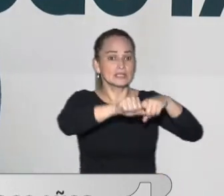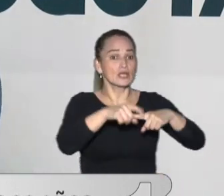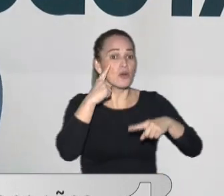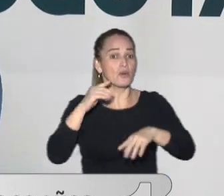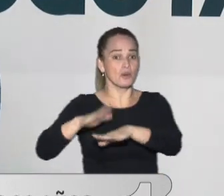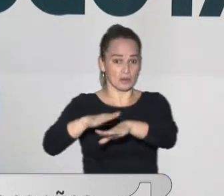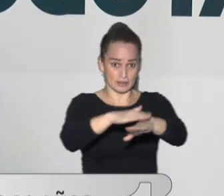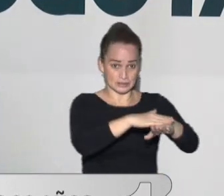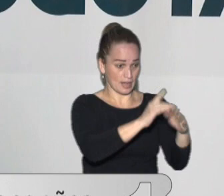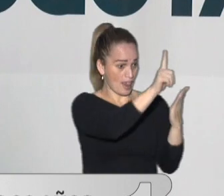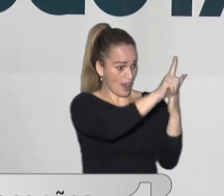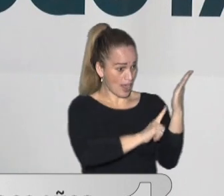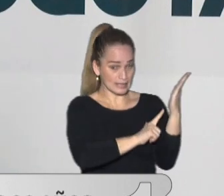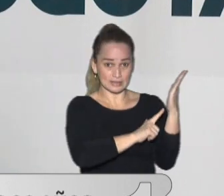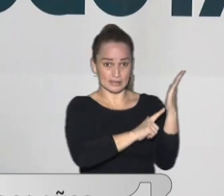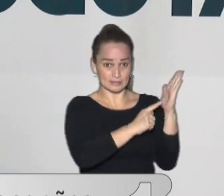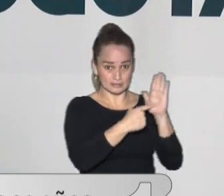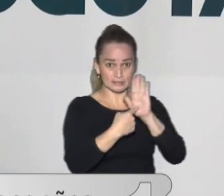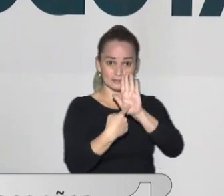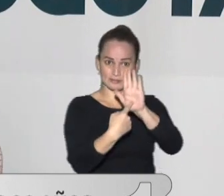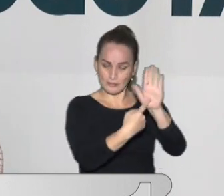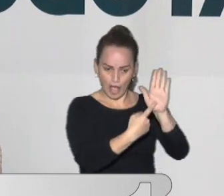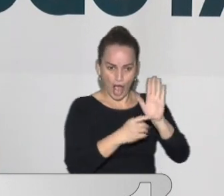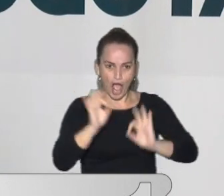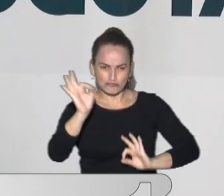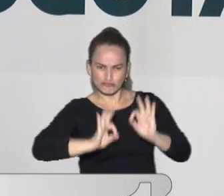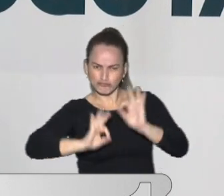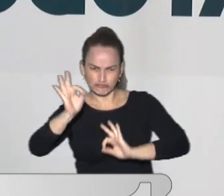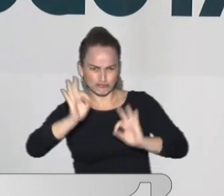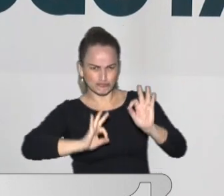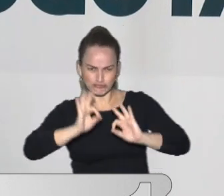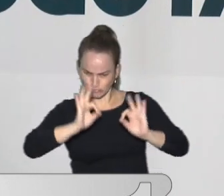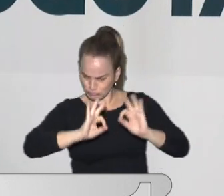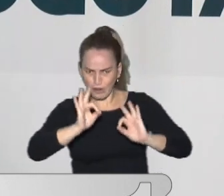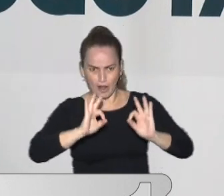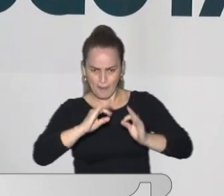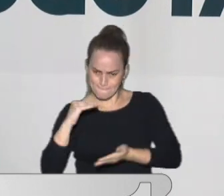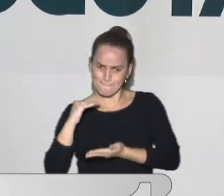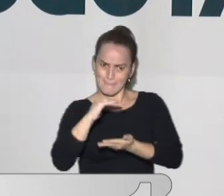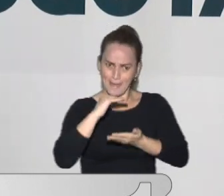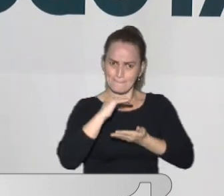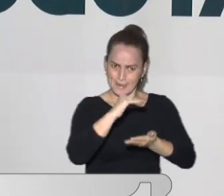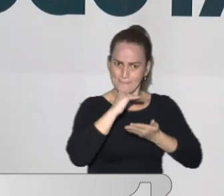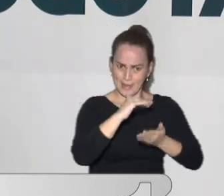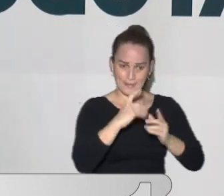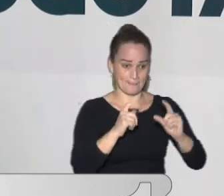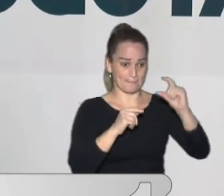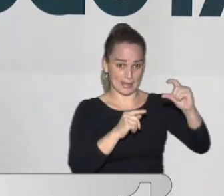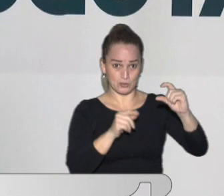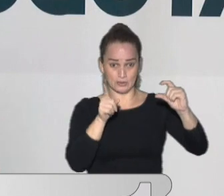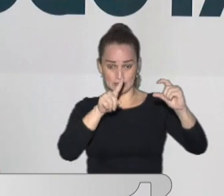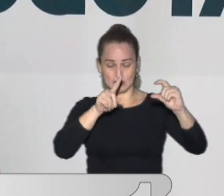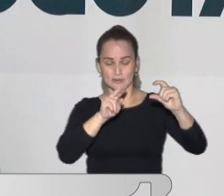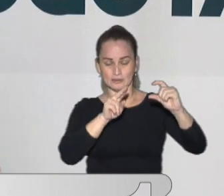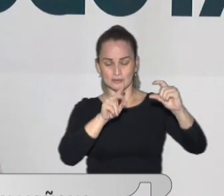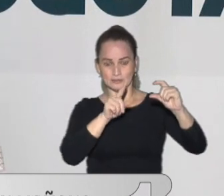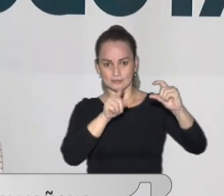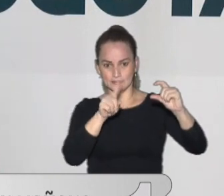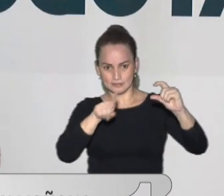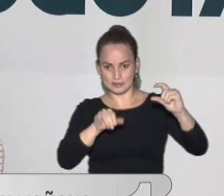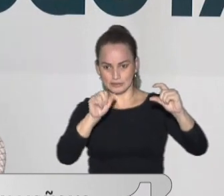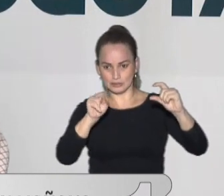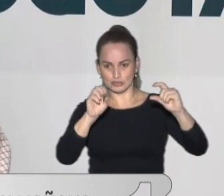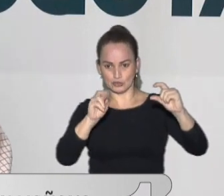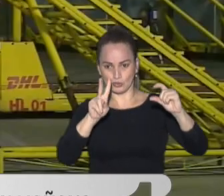Con esos listados organizaremos los despachos de la vacuna Sinovac, que se debe empezar a poner por agendamiento